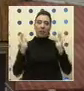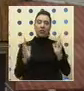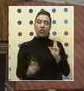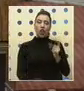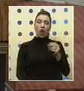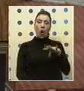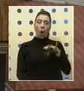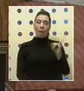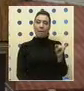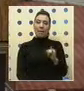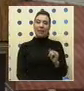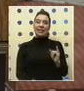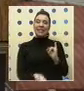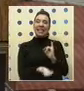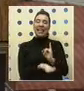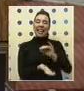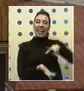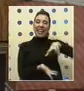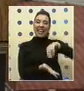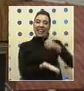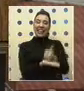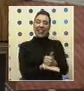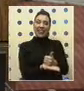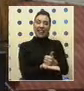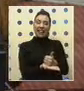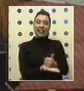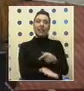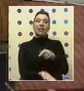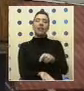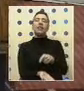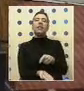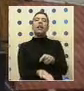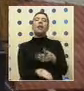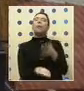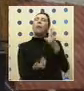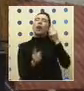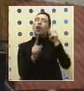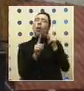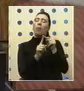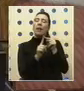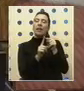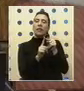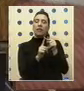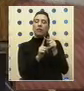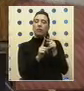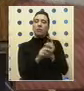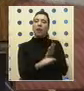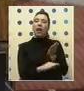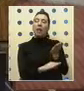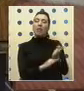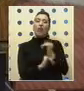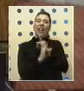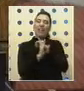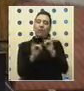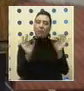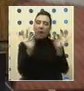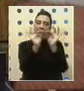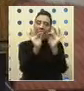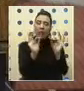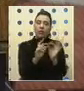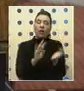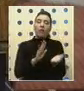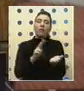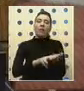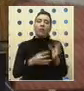Gómez, y al Intendente de la Región de los Ríos, don Nego Montesinos, en el siguiente sentido. Solicito ese informe en detalle sobre el real